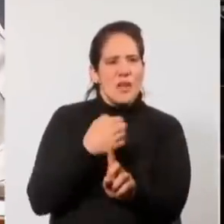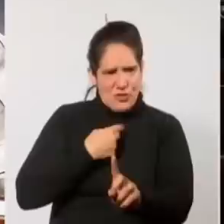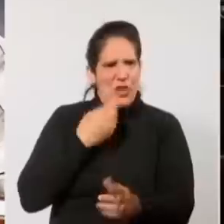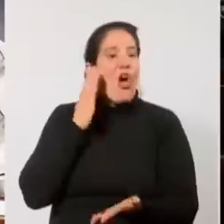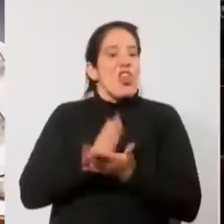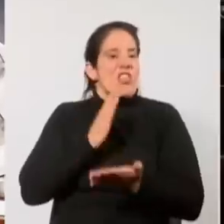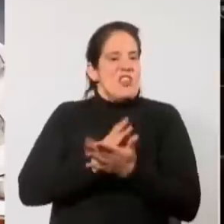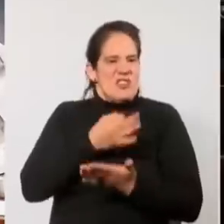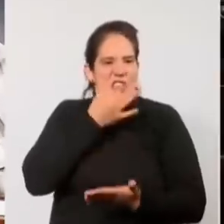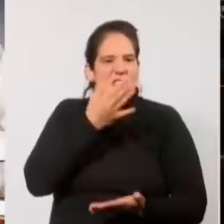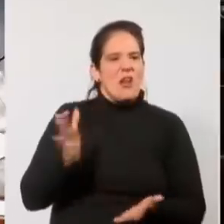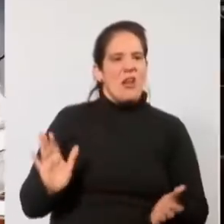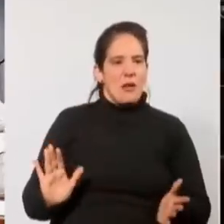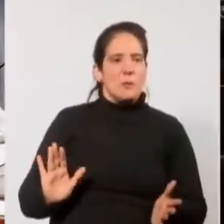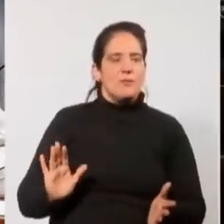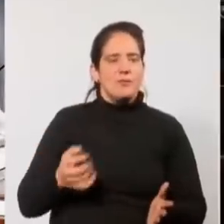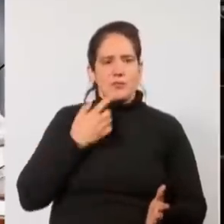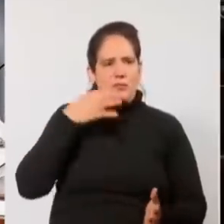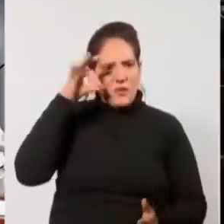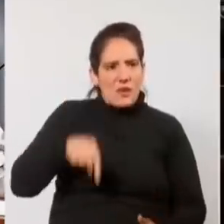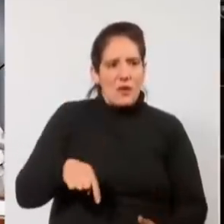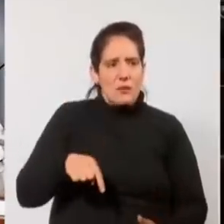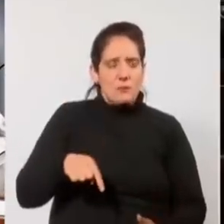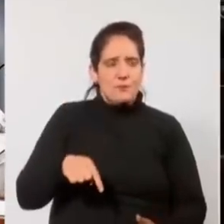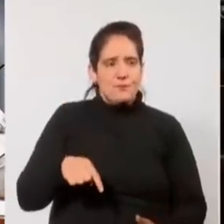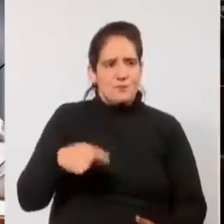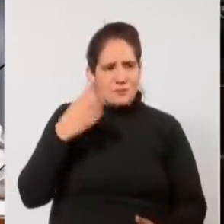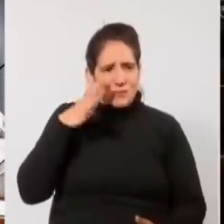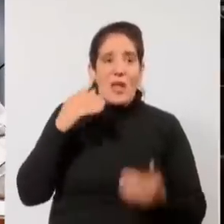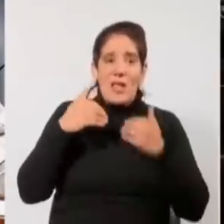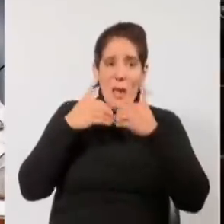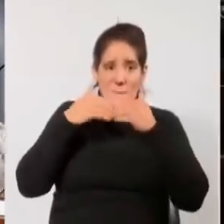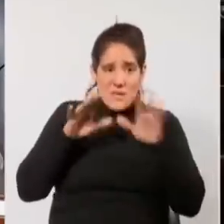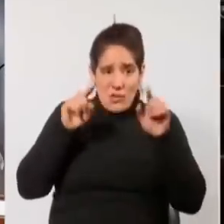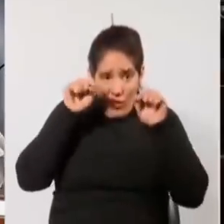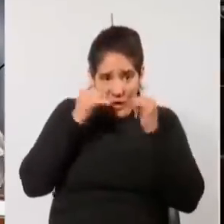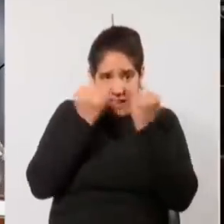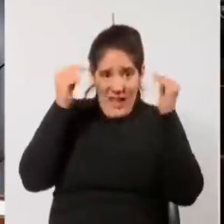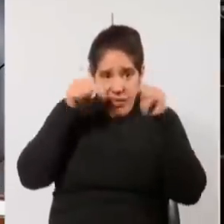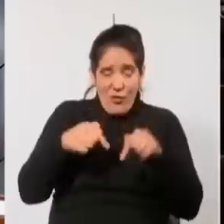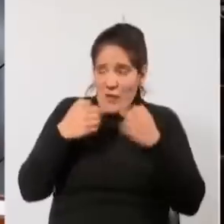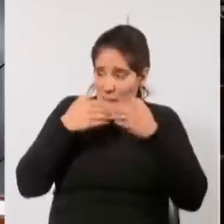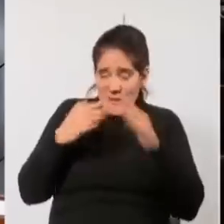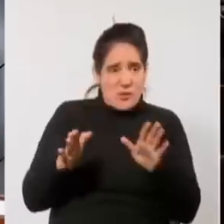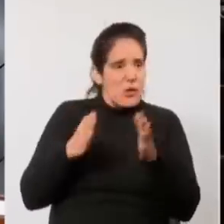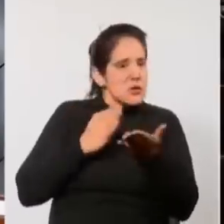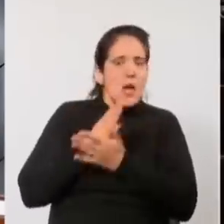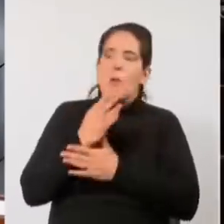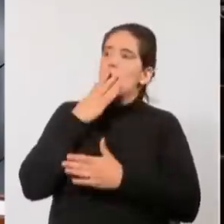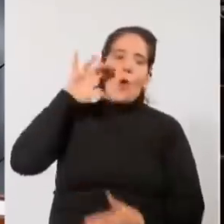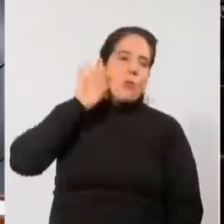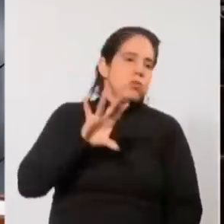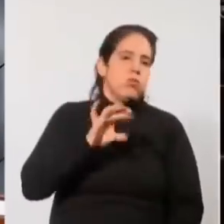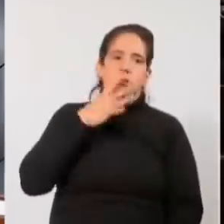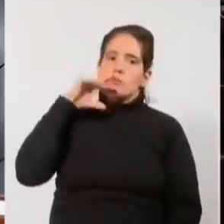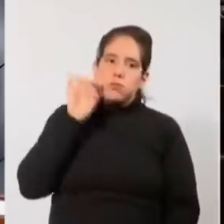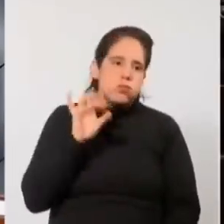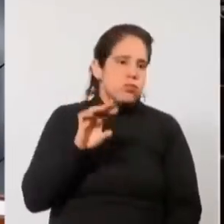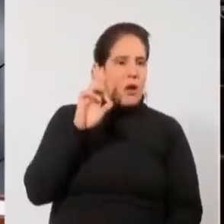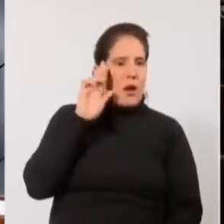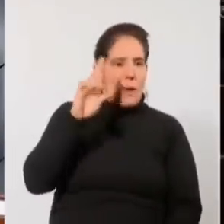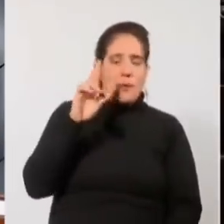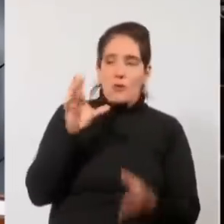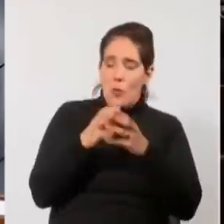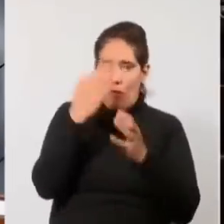decir lo que estoy diciendo, porque realmente el agravio desde que empezó esta sesión es permanente, es una falta de respeto a una